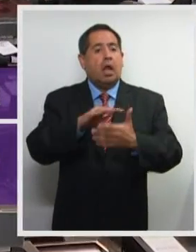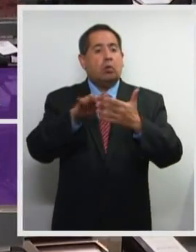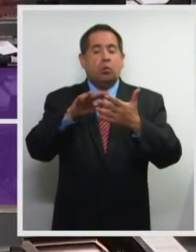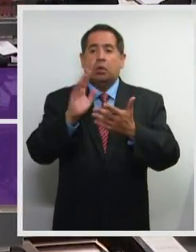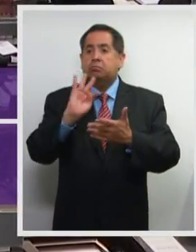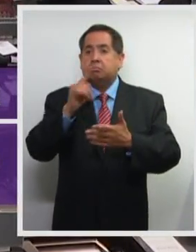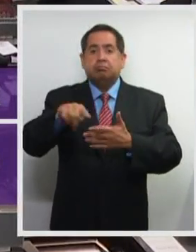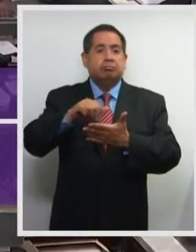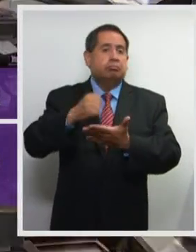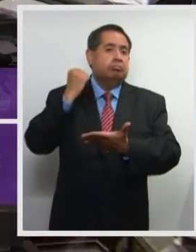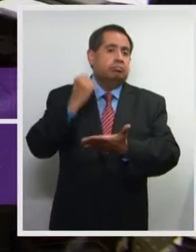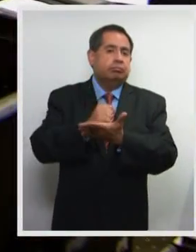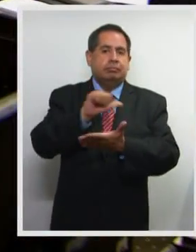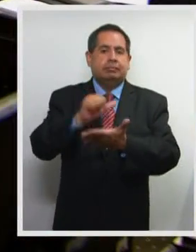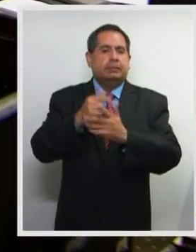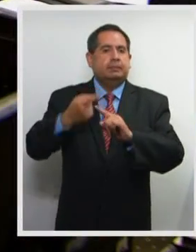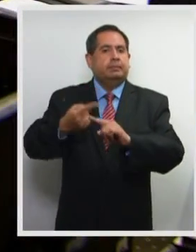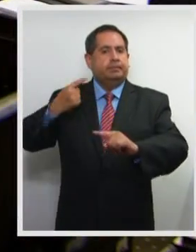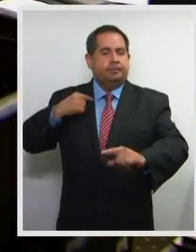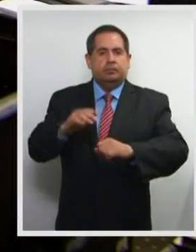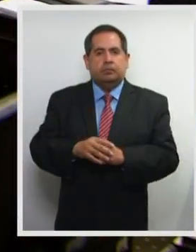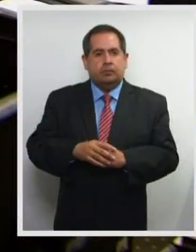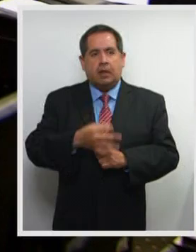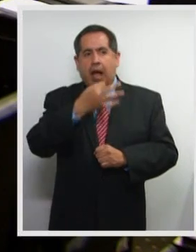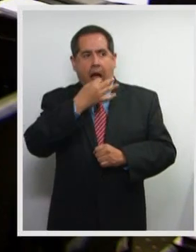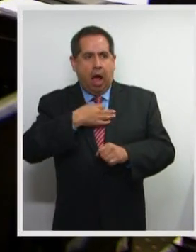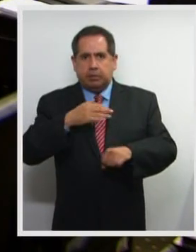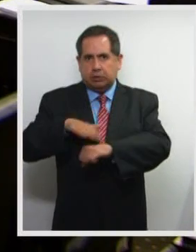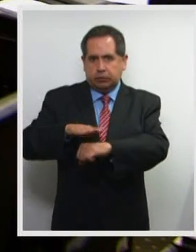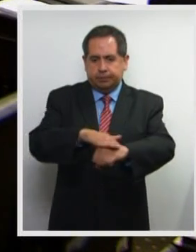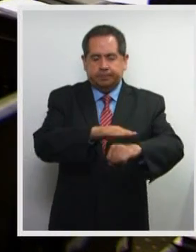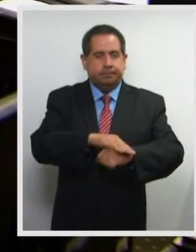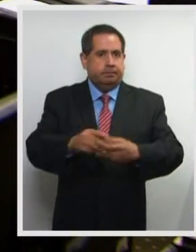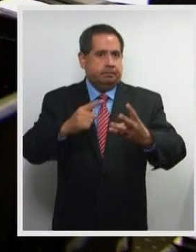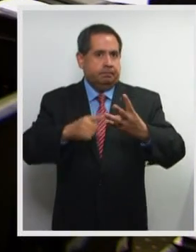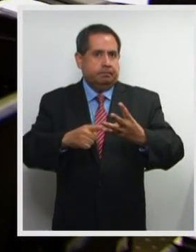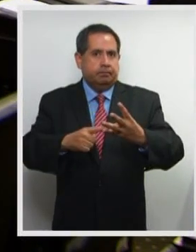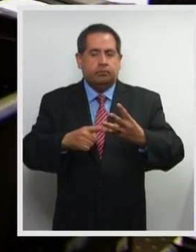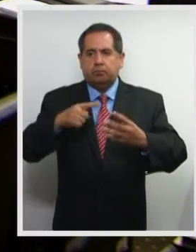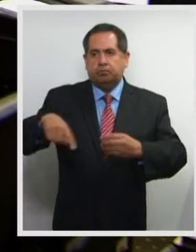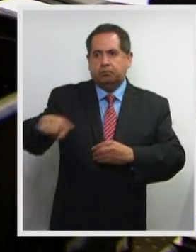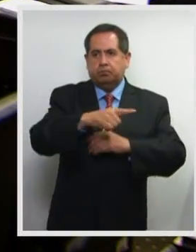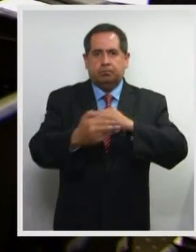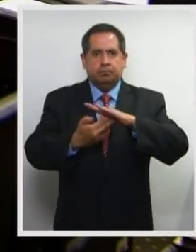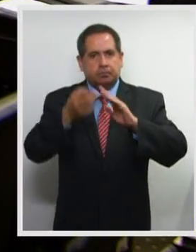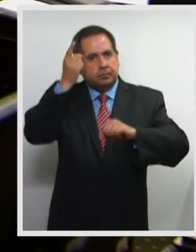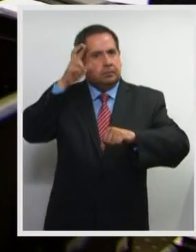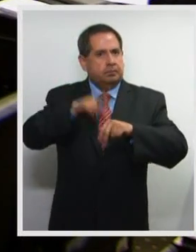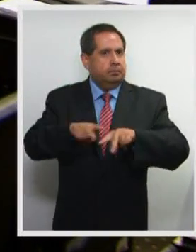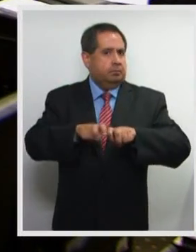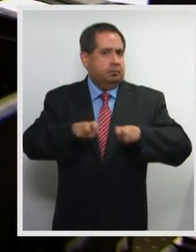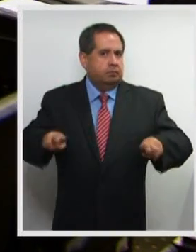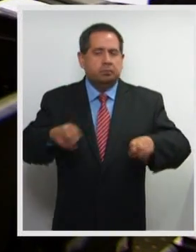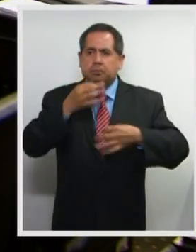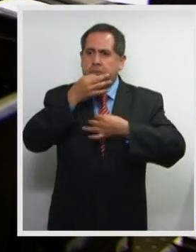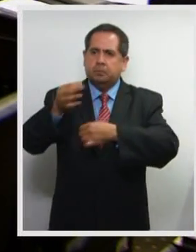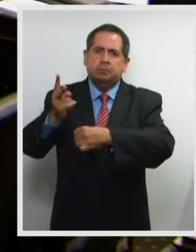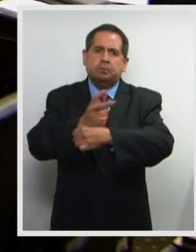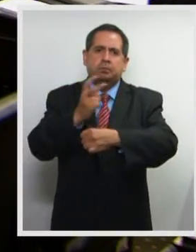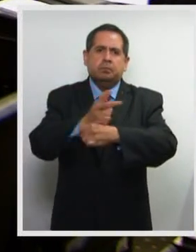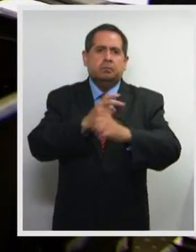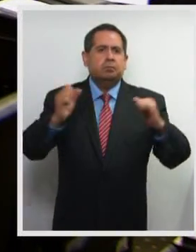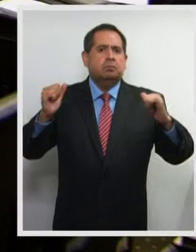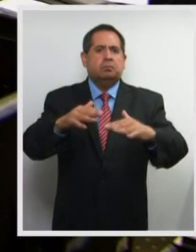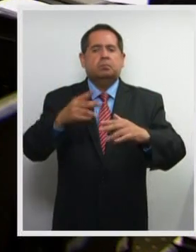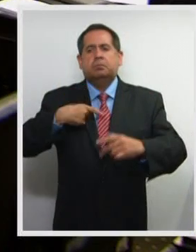sesión anterior. Comunicaciones. Acuerdo de la mesa directiva por el que se emitió convocatoria a la